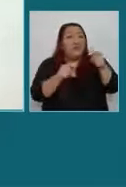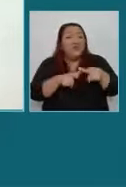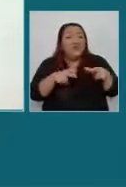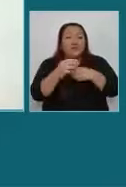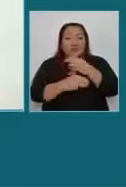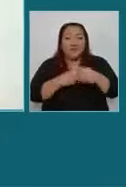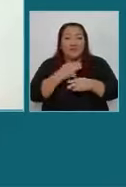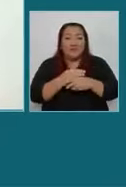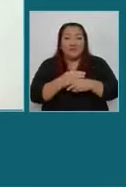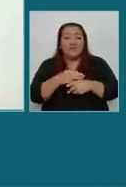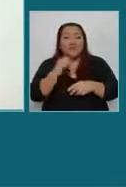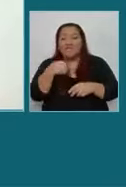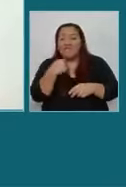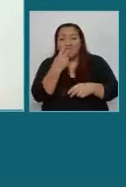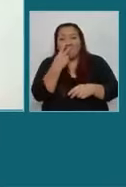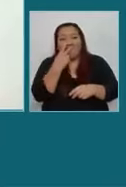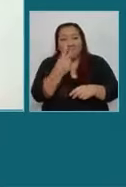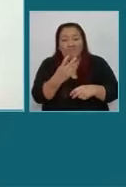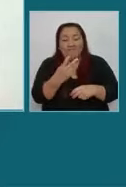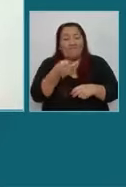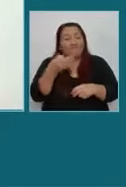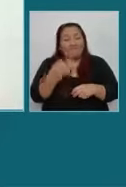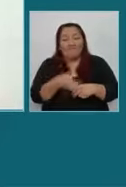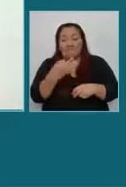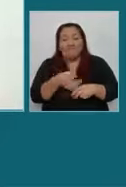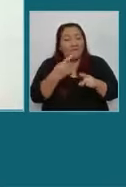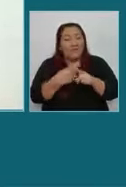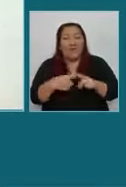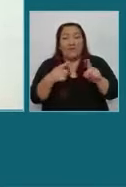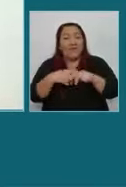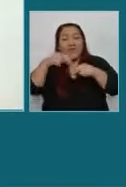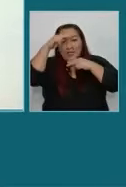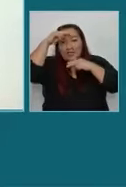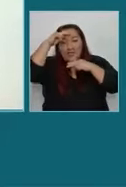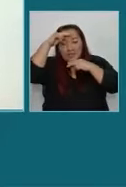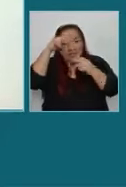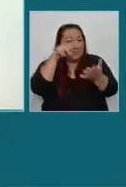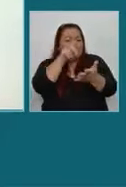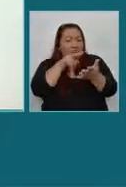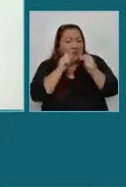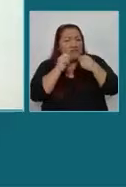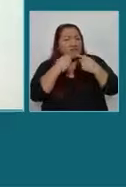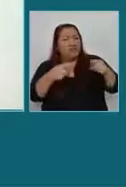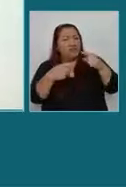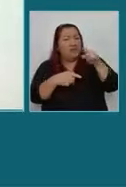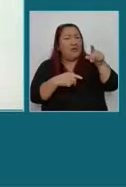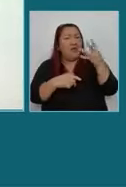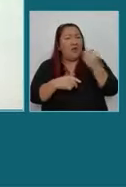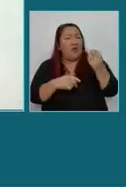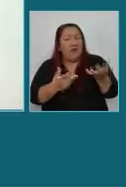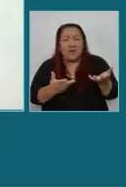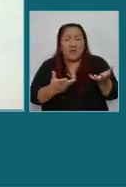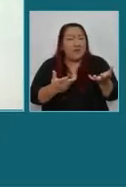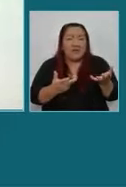del mundo. Lo vemos en las distintas, en las noticias. Yo creo que eso no es